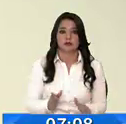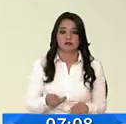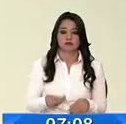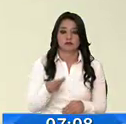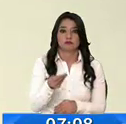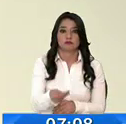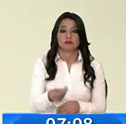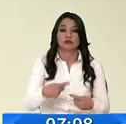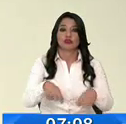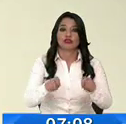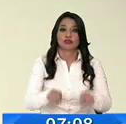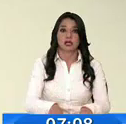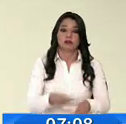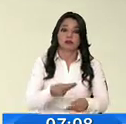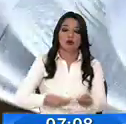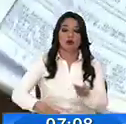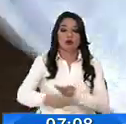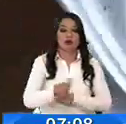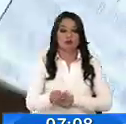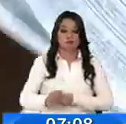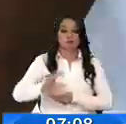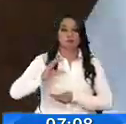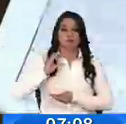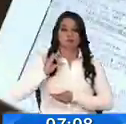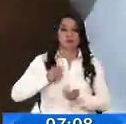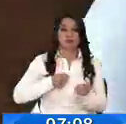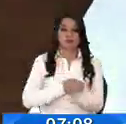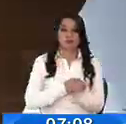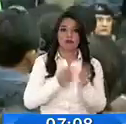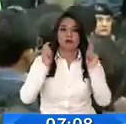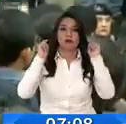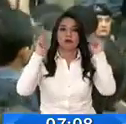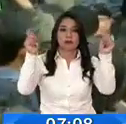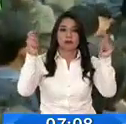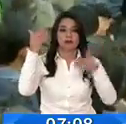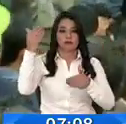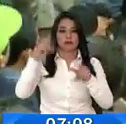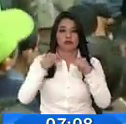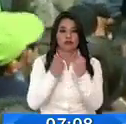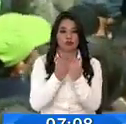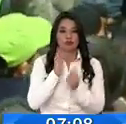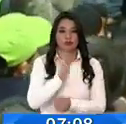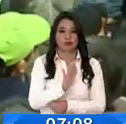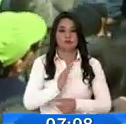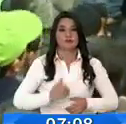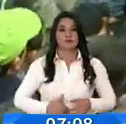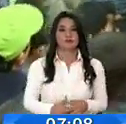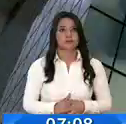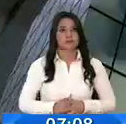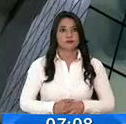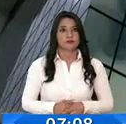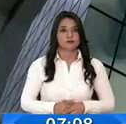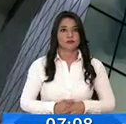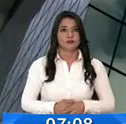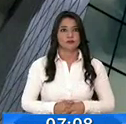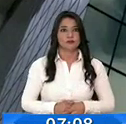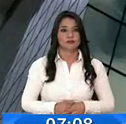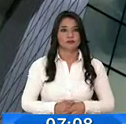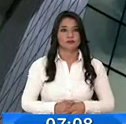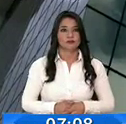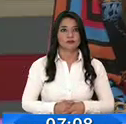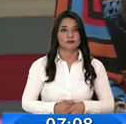entrega de contratos del estado a cambio de recursos económicos que habrían sido usados por él alianza país informó javier